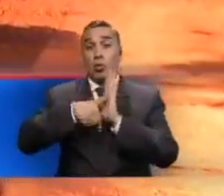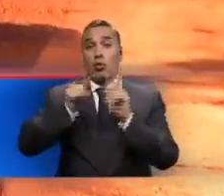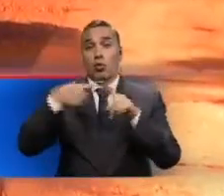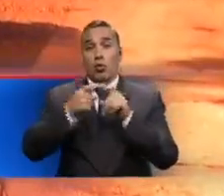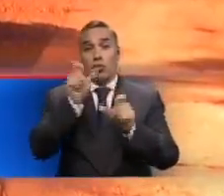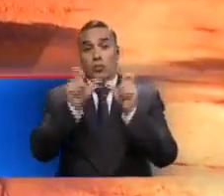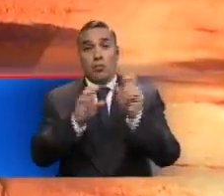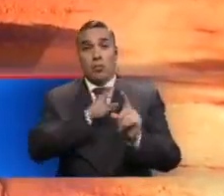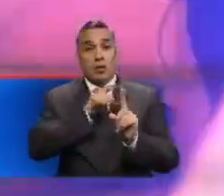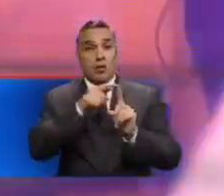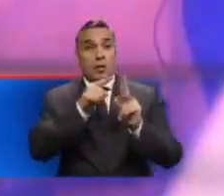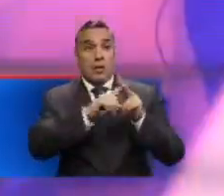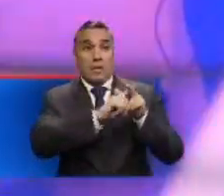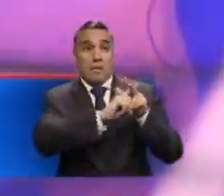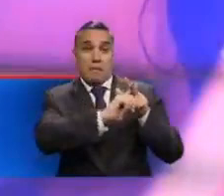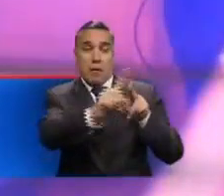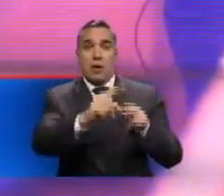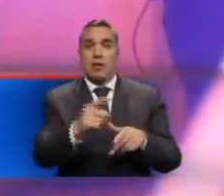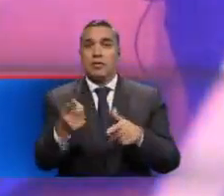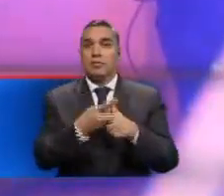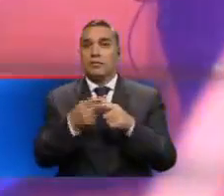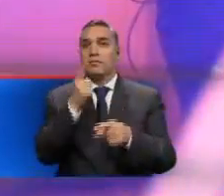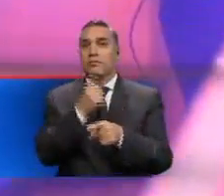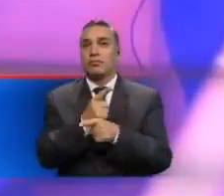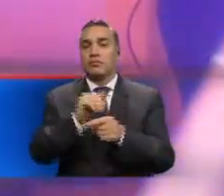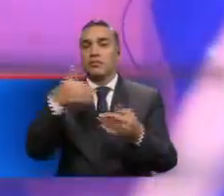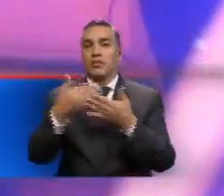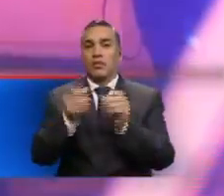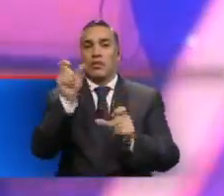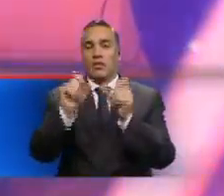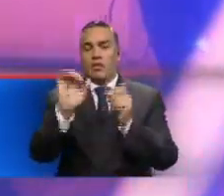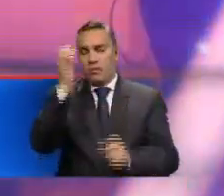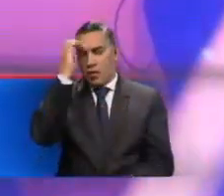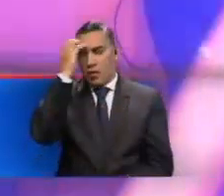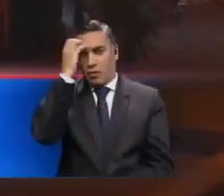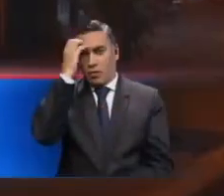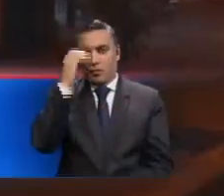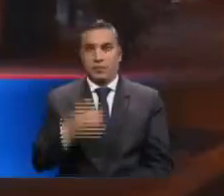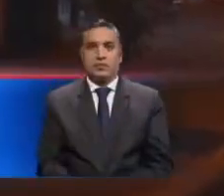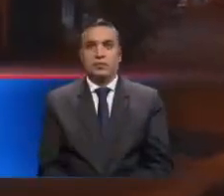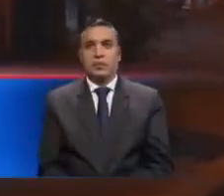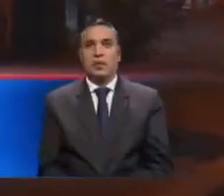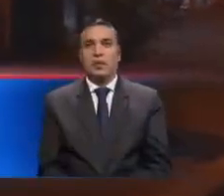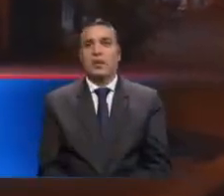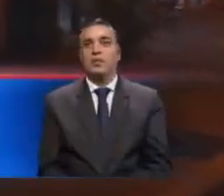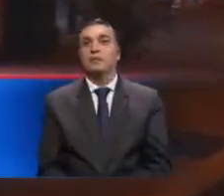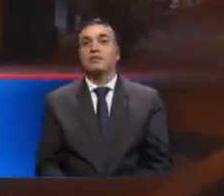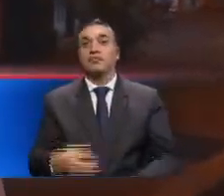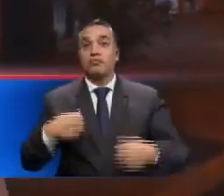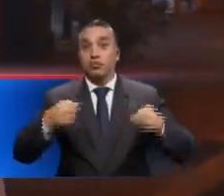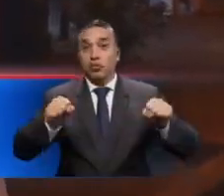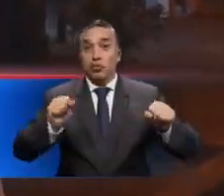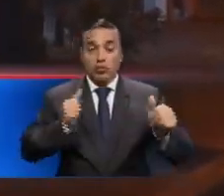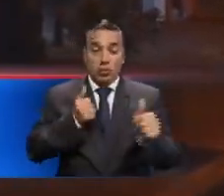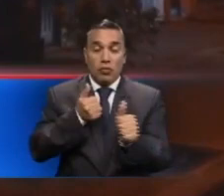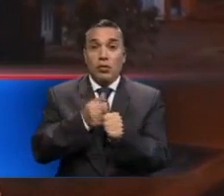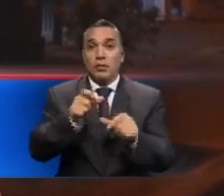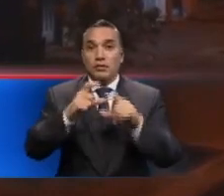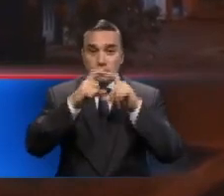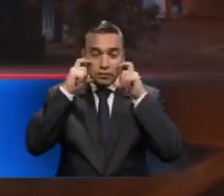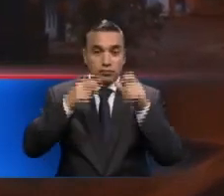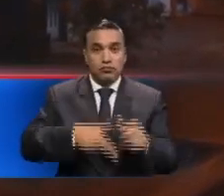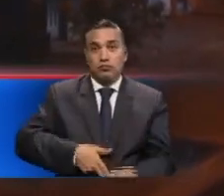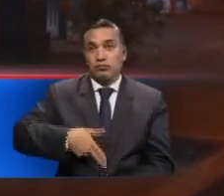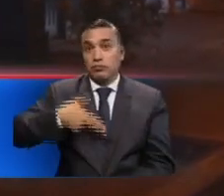de que los delincuentes se fueron, causando alarma en todo el vecindario. En moto, se acercaron, andaban con mascarilla y